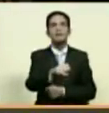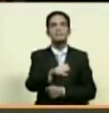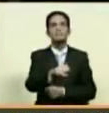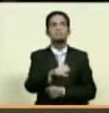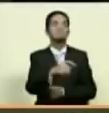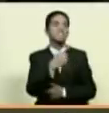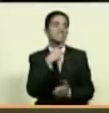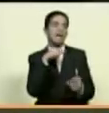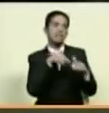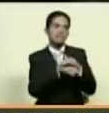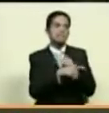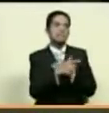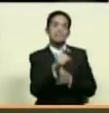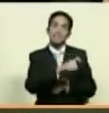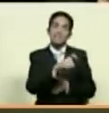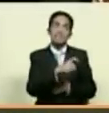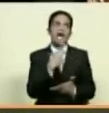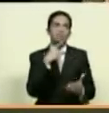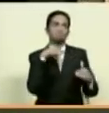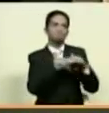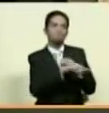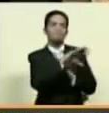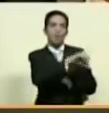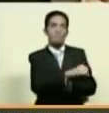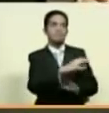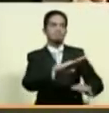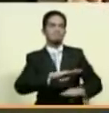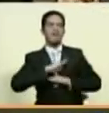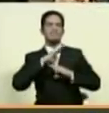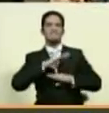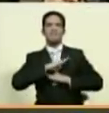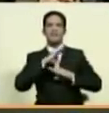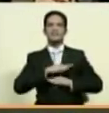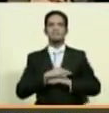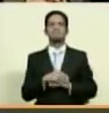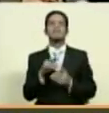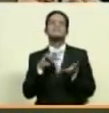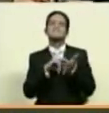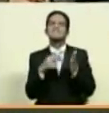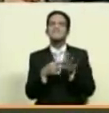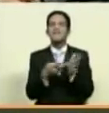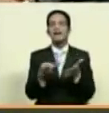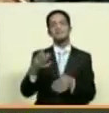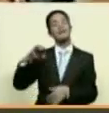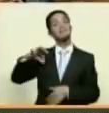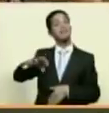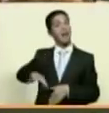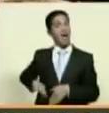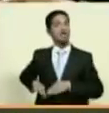satisfacer sus necesidades básicas. Es decir, que su salario le alcance para